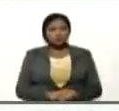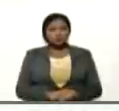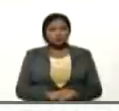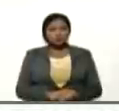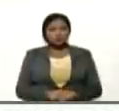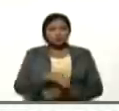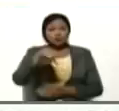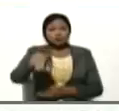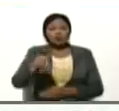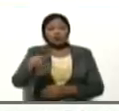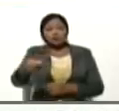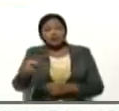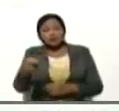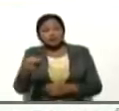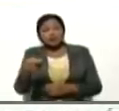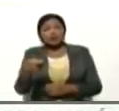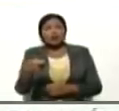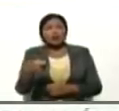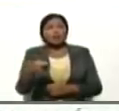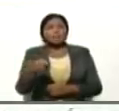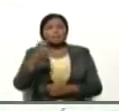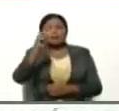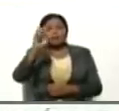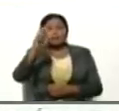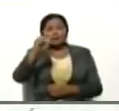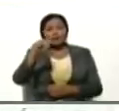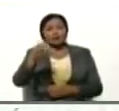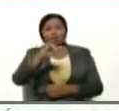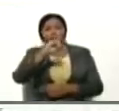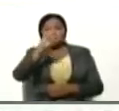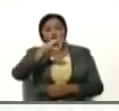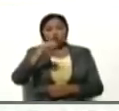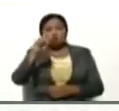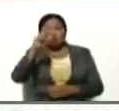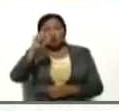Estado Táchira, municipio panamericano, Sonia Correa.